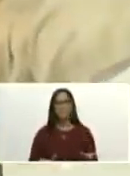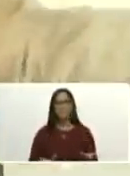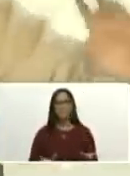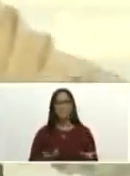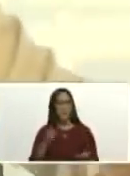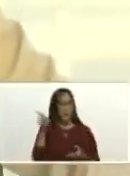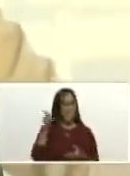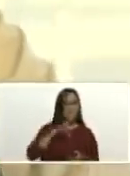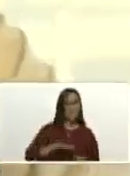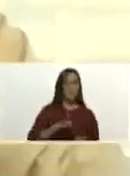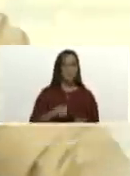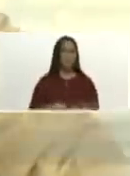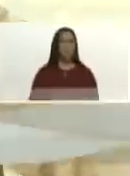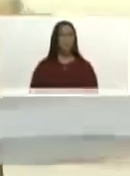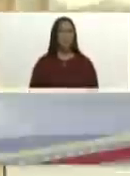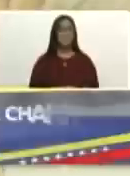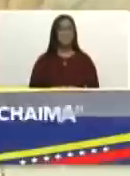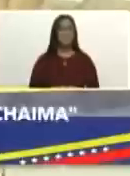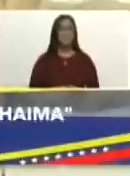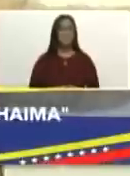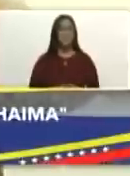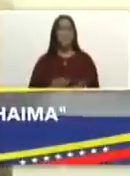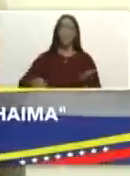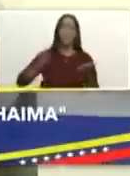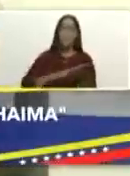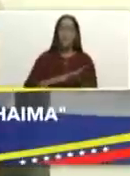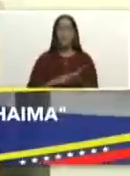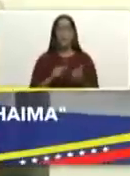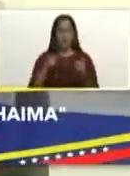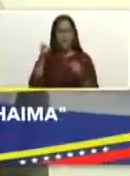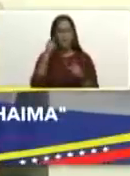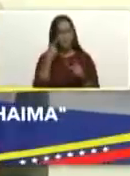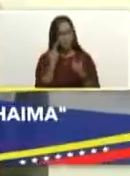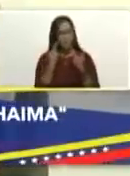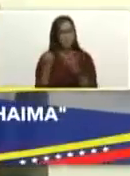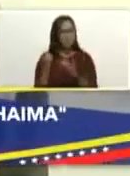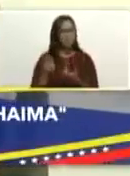ahí están. Pueblo, reconócelos, ahí están.